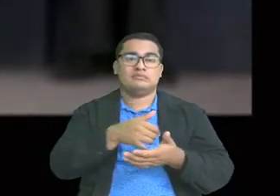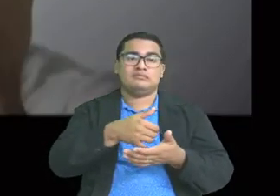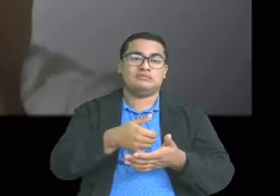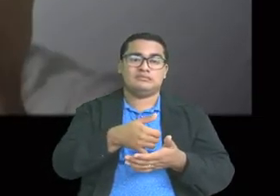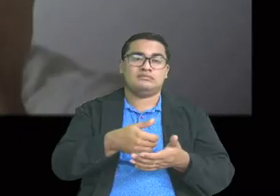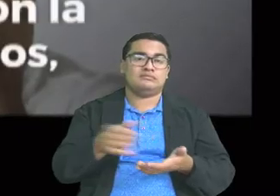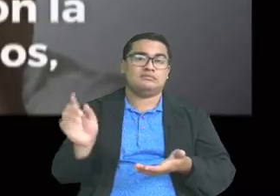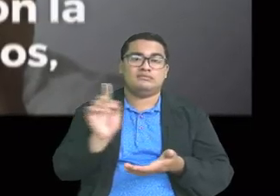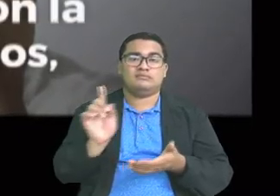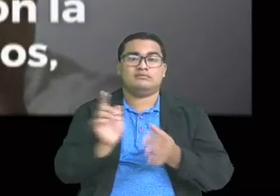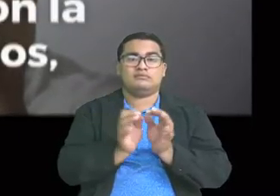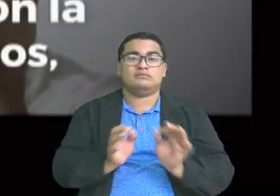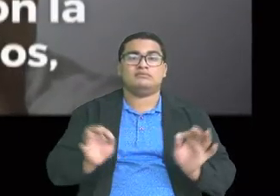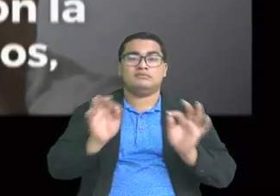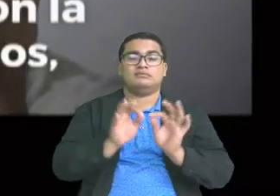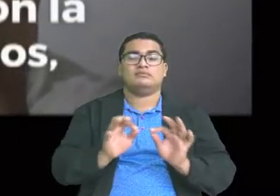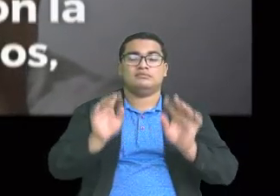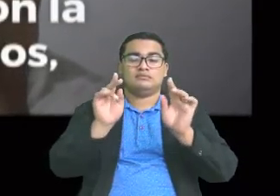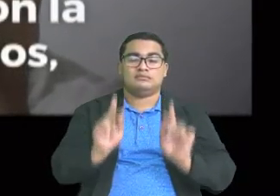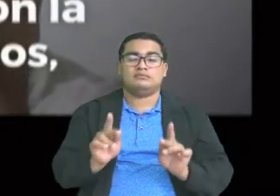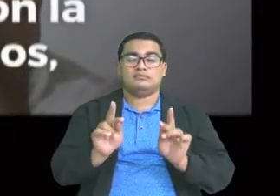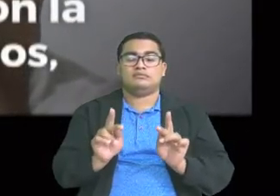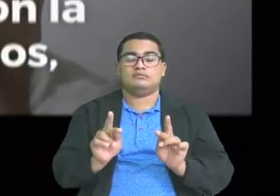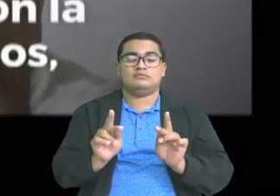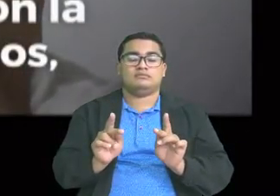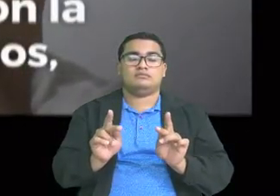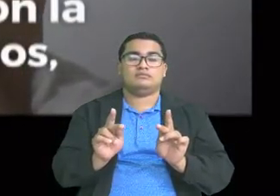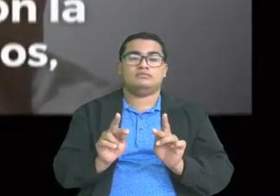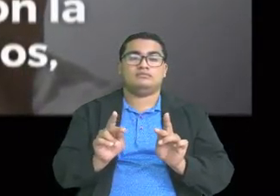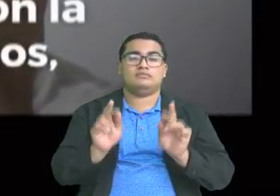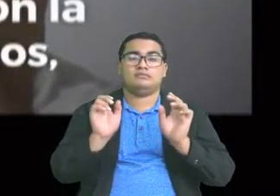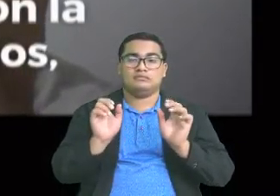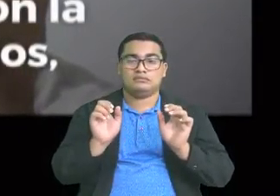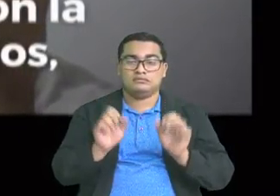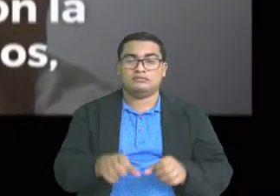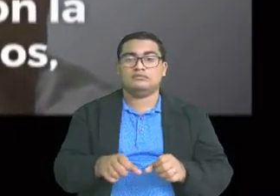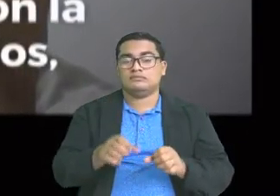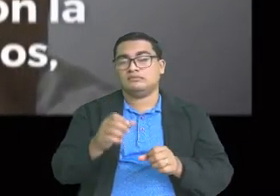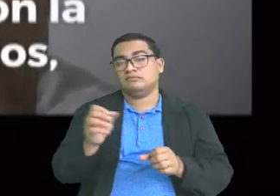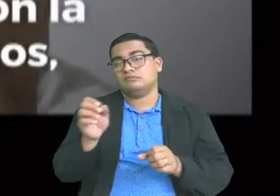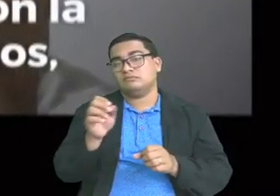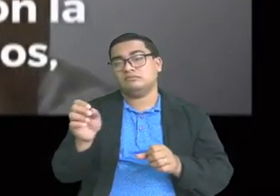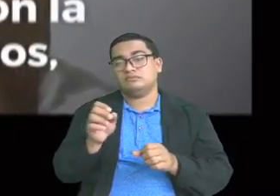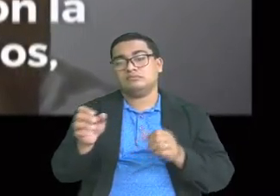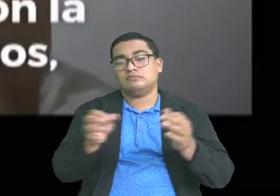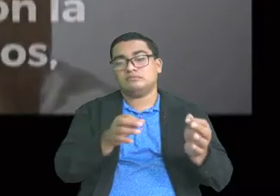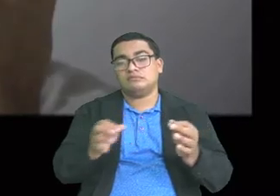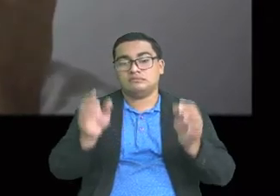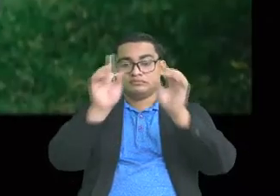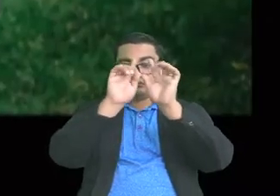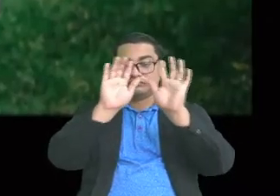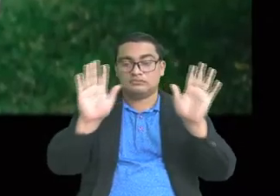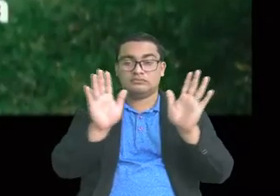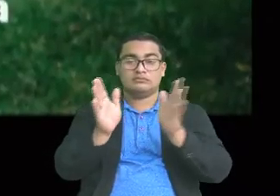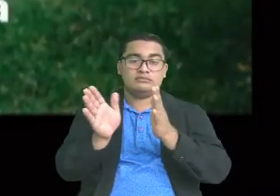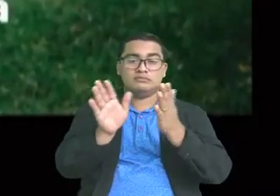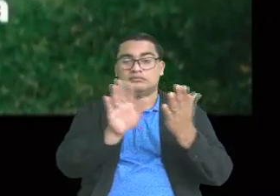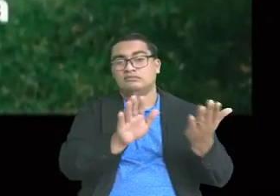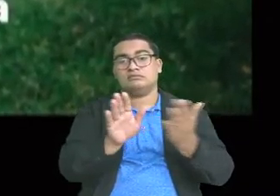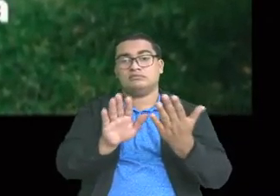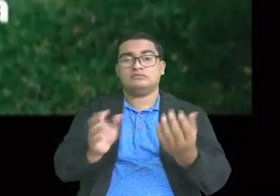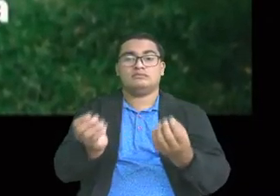neurológico, sino en que el paciente no vaya a fallecer producto de la complicación. Aunque sí hay que aclarar que la mortalidad de los